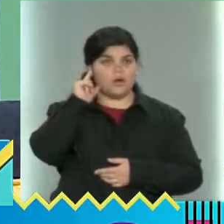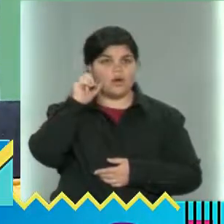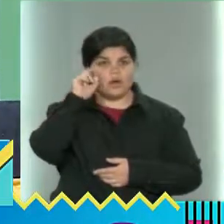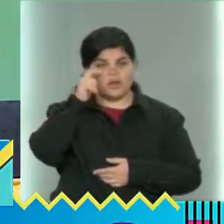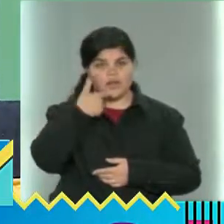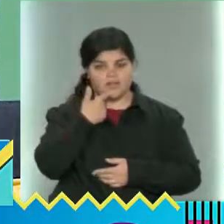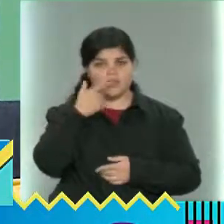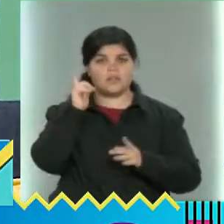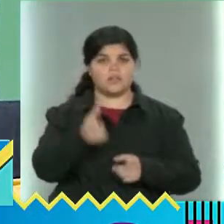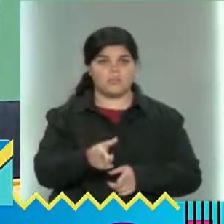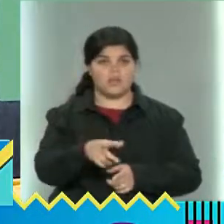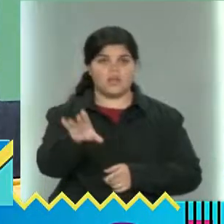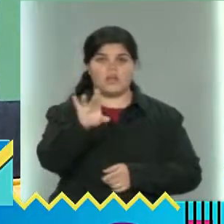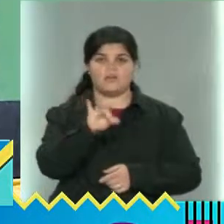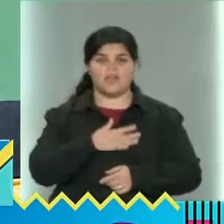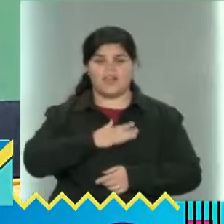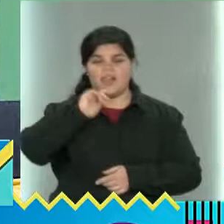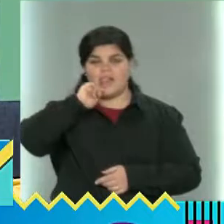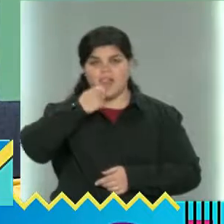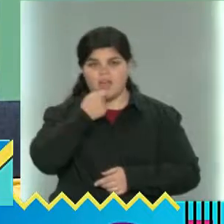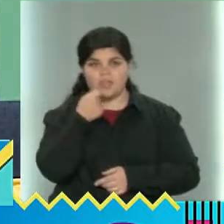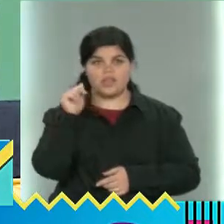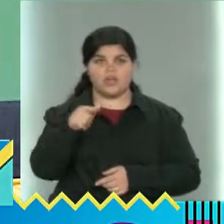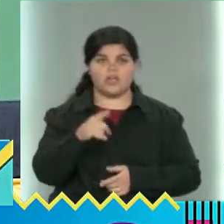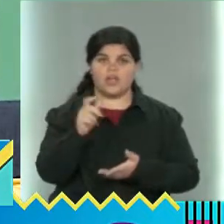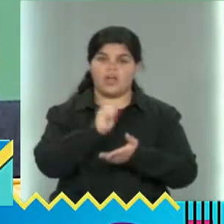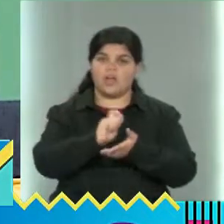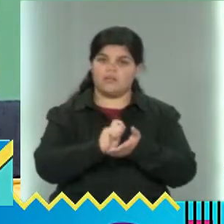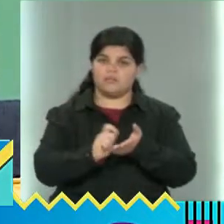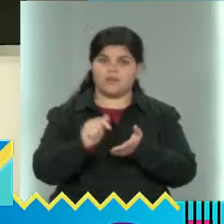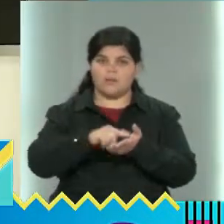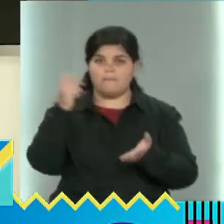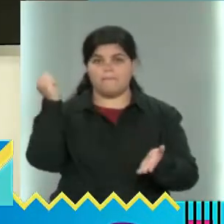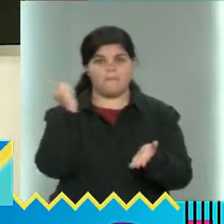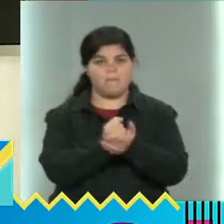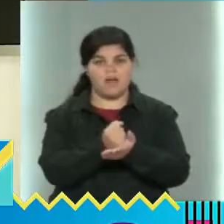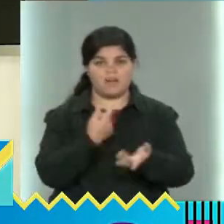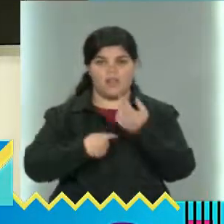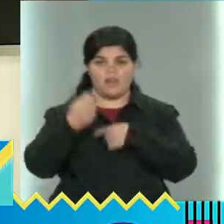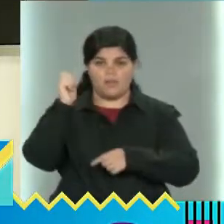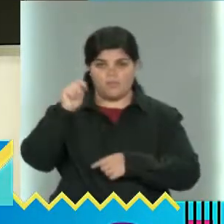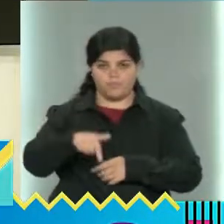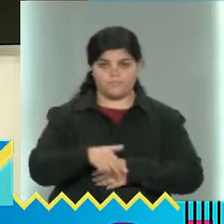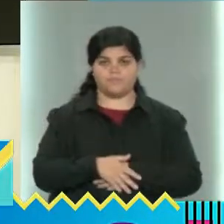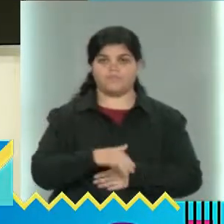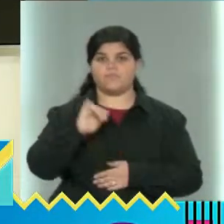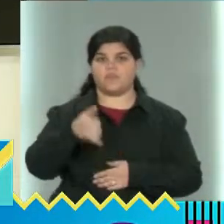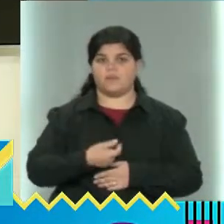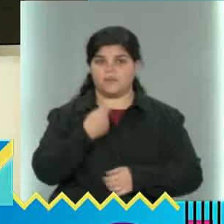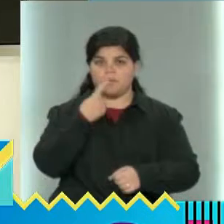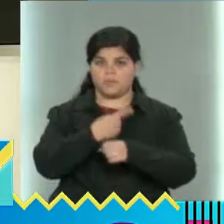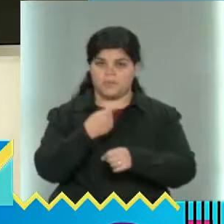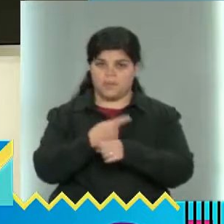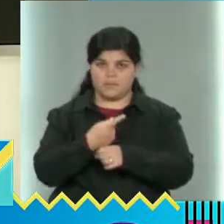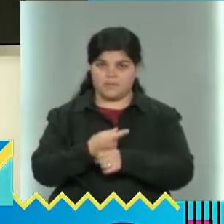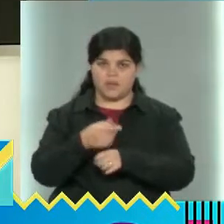los invitados a una de las escritoras que de alguna forma marcó nuestra lectura como generación. Exactamente, los vamos a presentar ahora sí y luego Carolina vas a